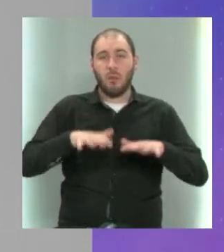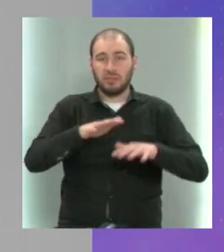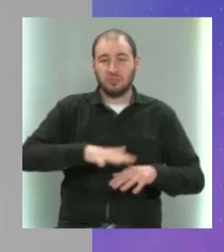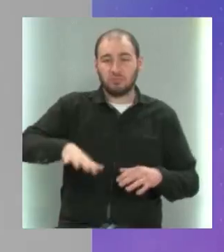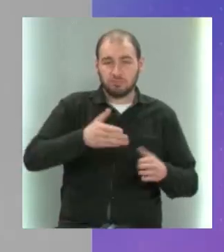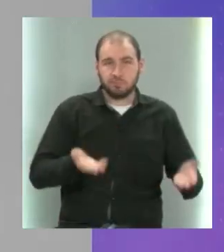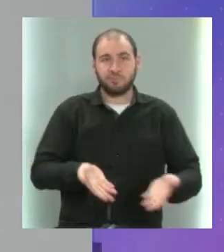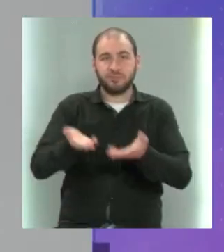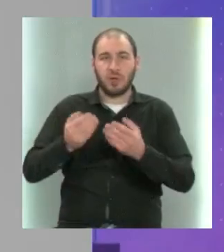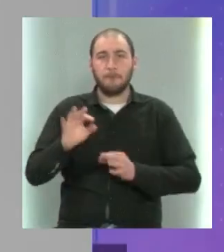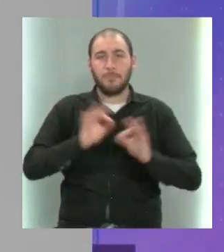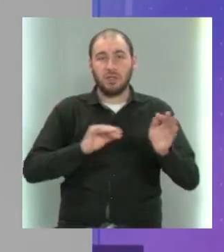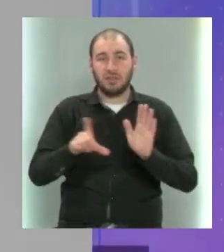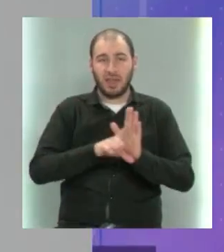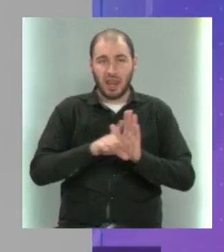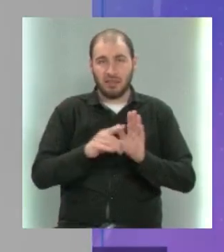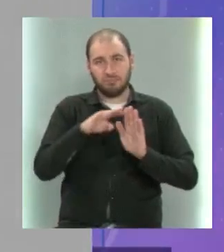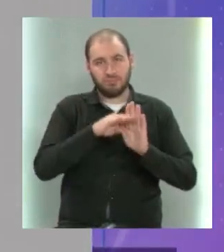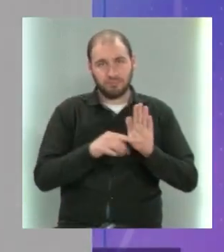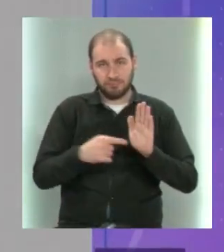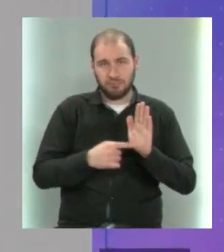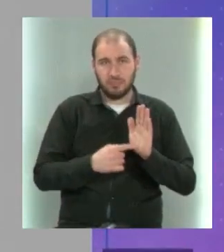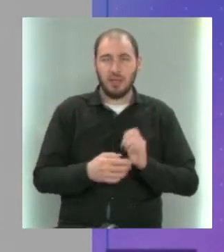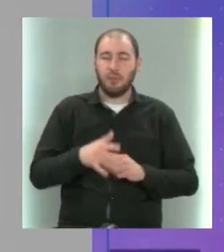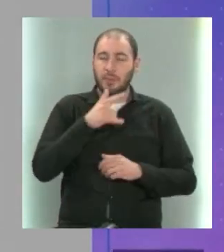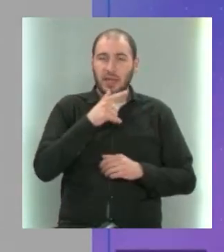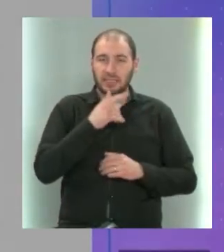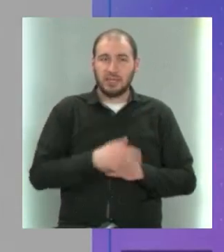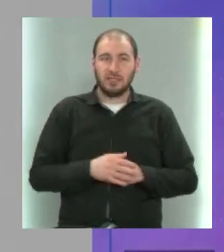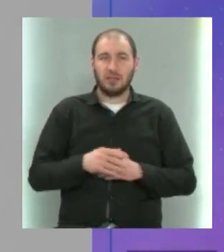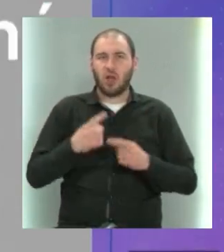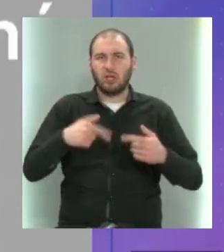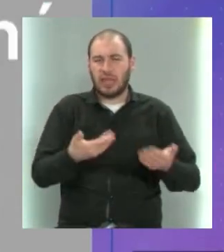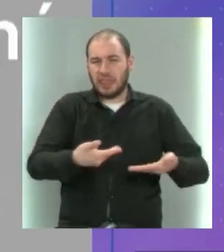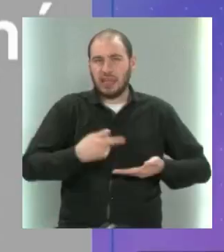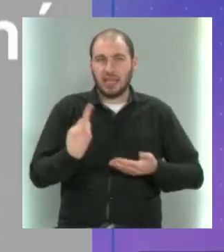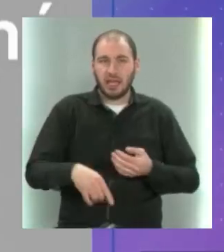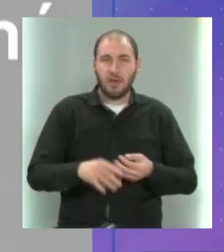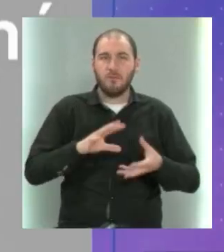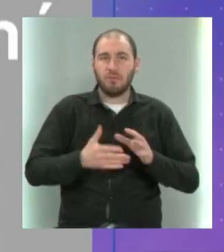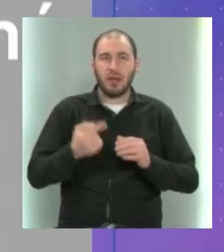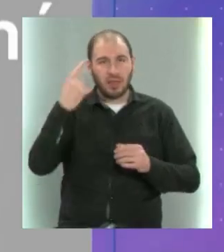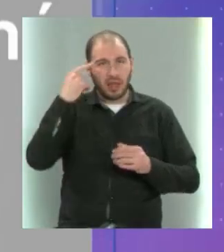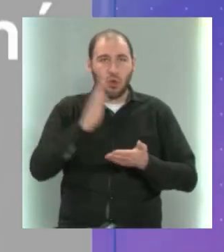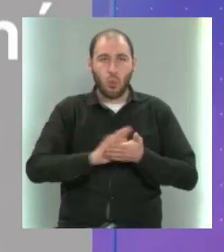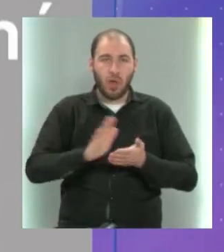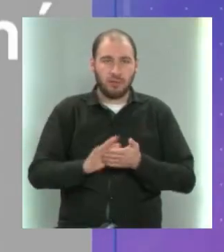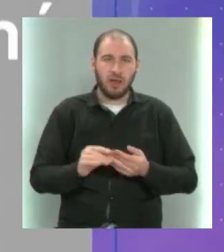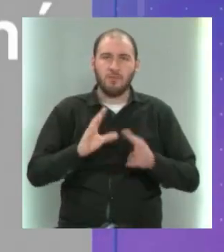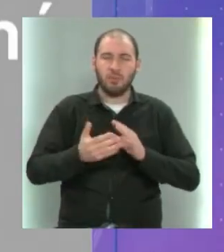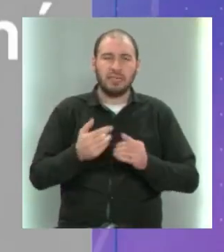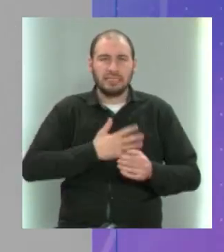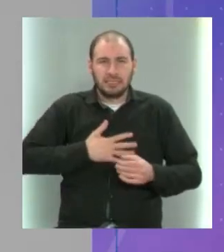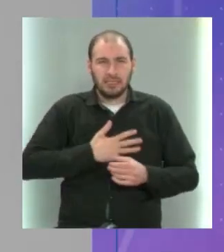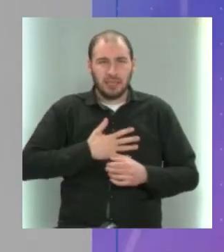la que impulsa un proyecto de ley de estas características, me parece que el saldo que nos deja es un nuevo sentido común y una nueva manera de